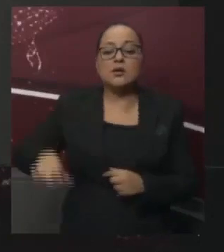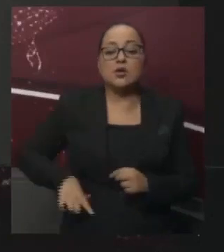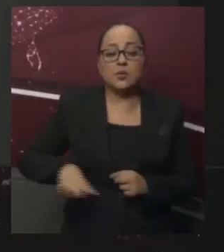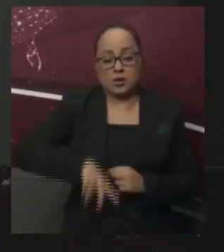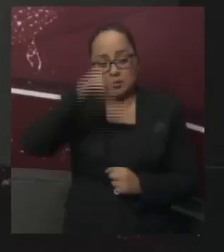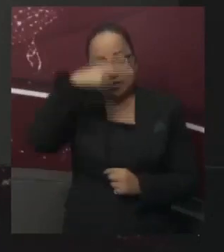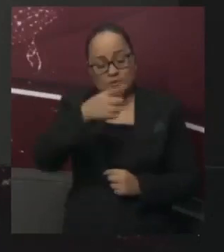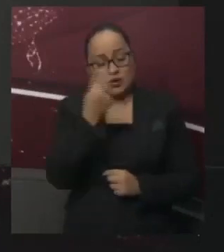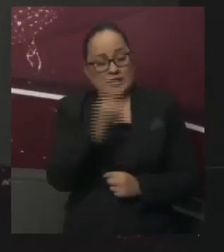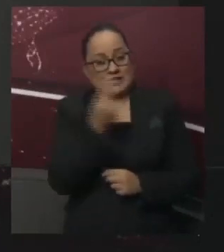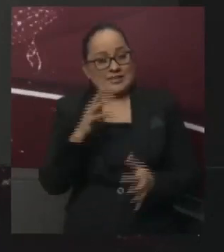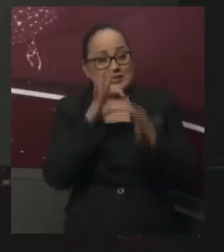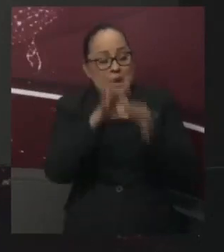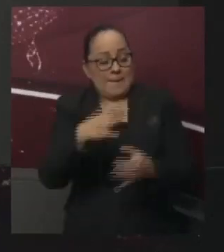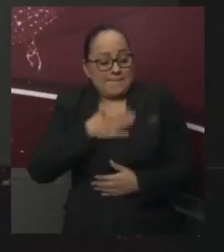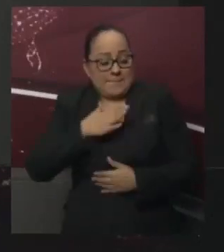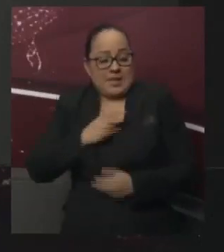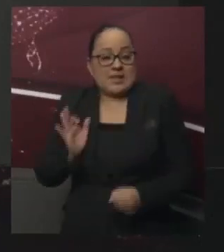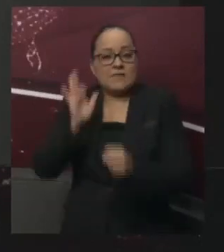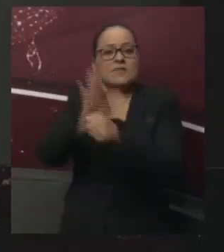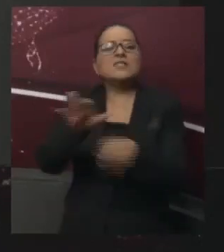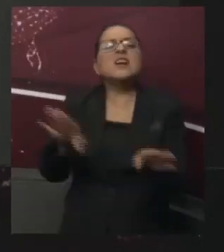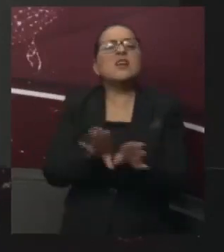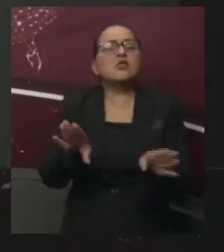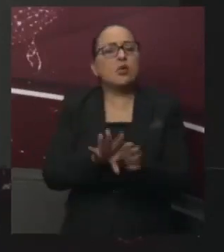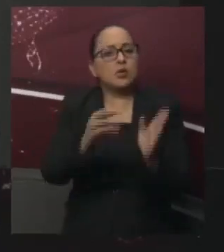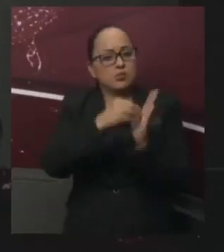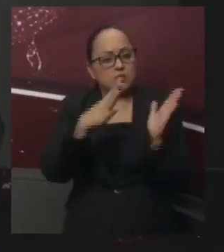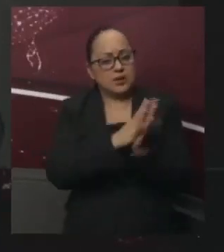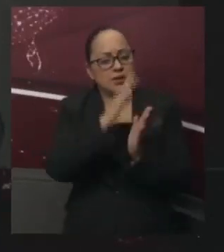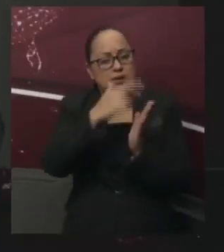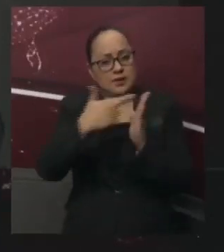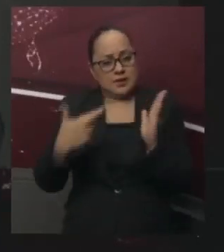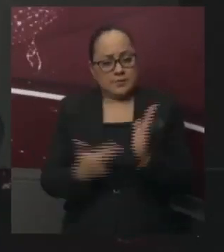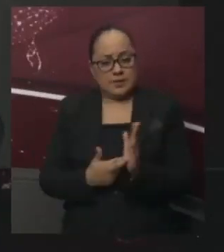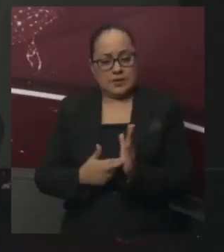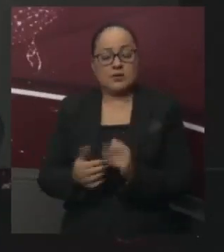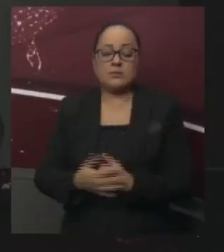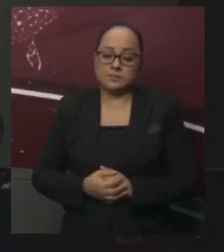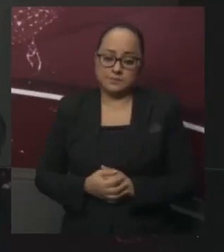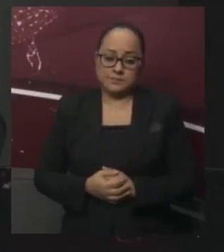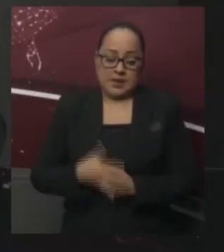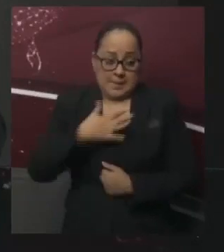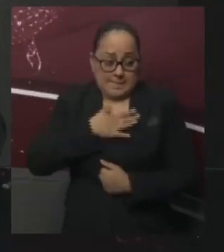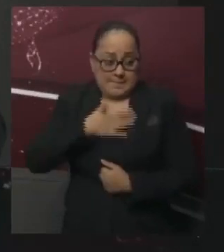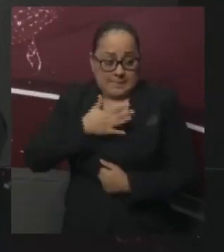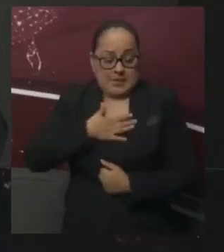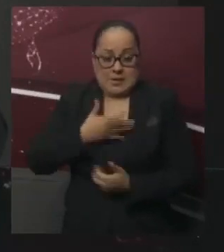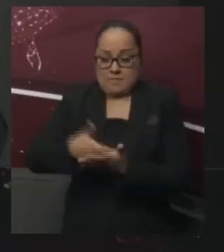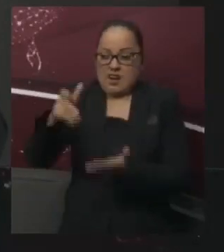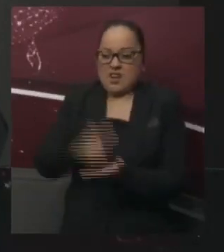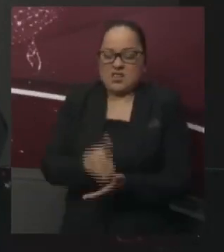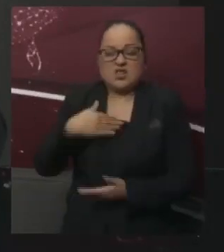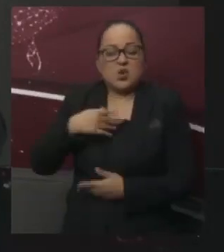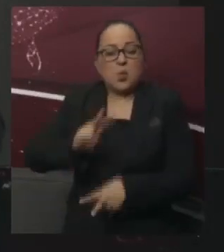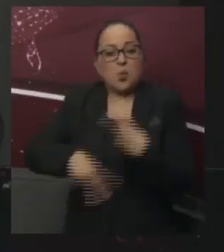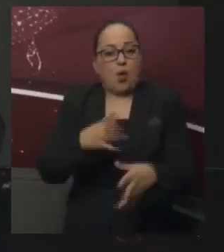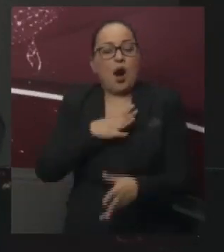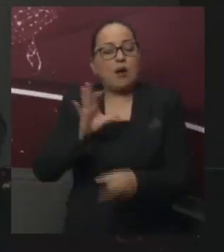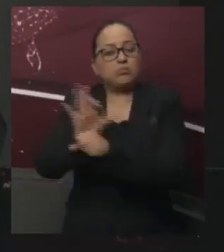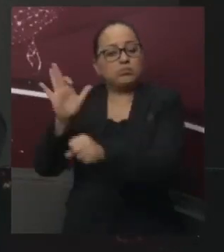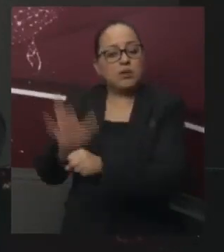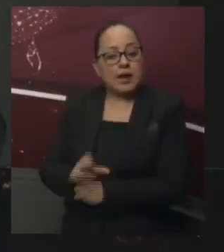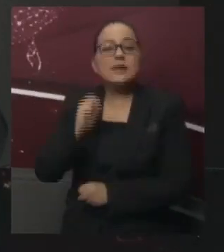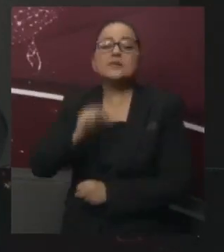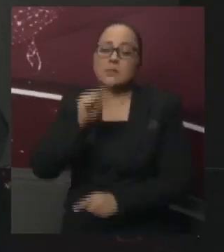hablar de la defensa propia, ¿no? Porque estos casos de vigilantismo, Laxman, van a incrementarse, lo queramos